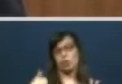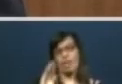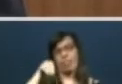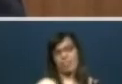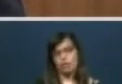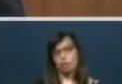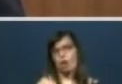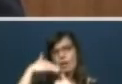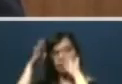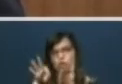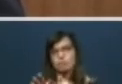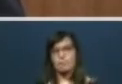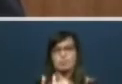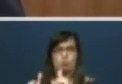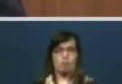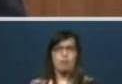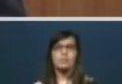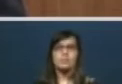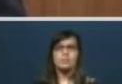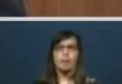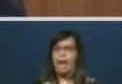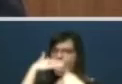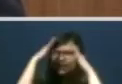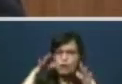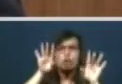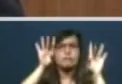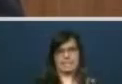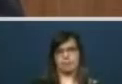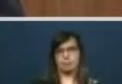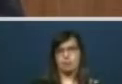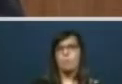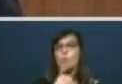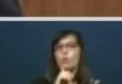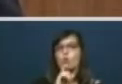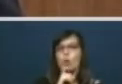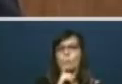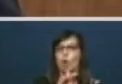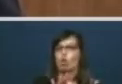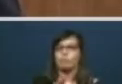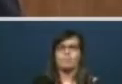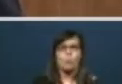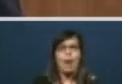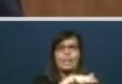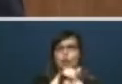sociales van a ser atendidas sí pero en el seno de su propio hogar